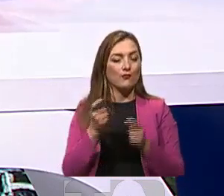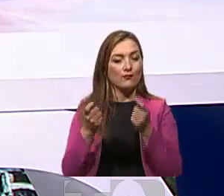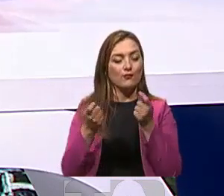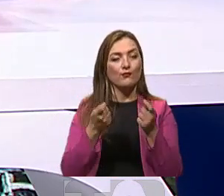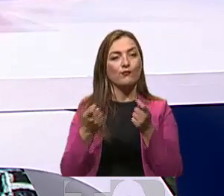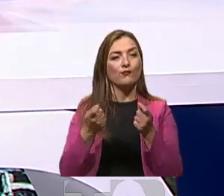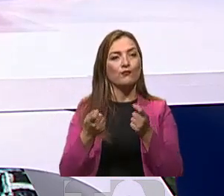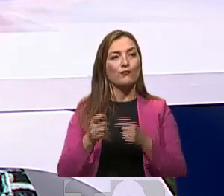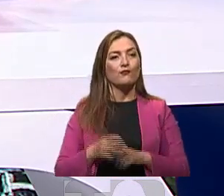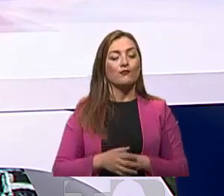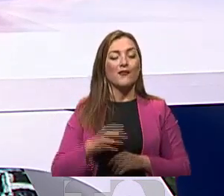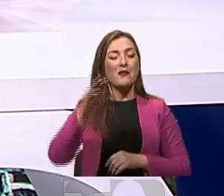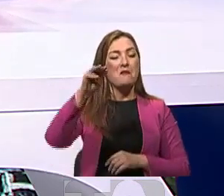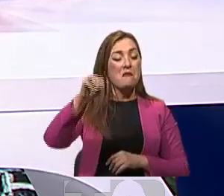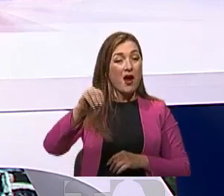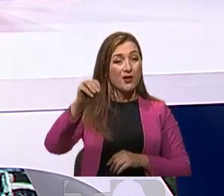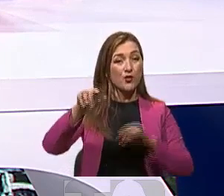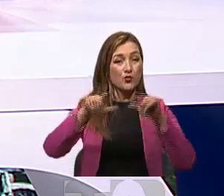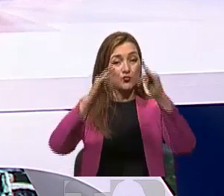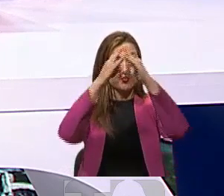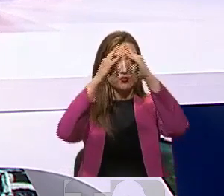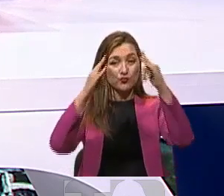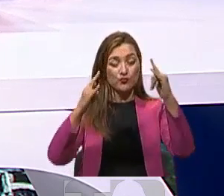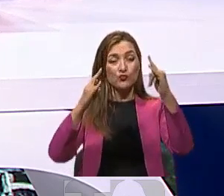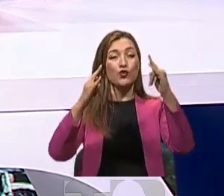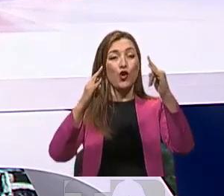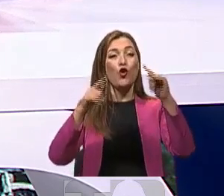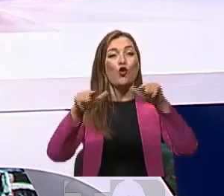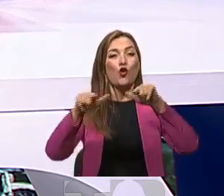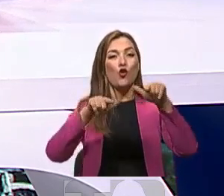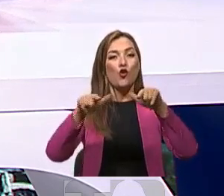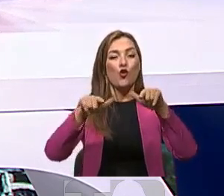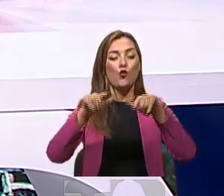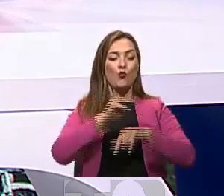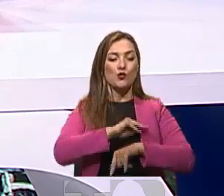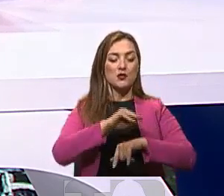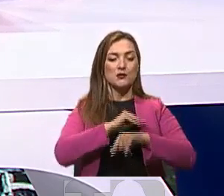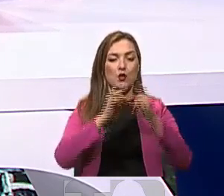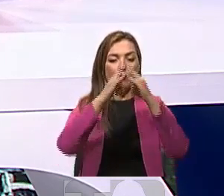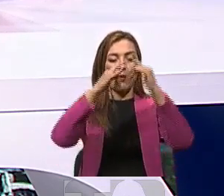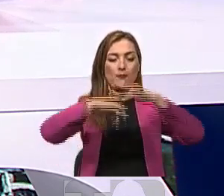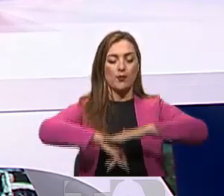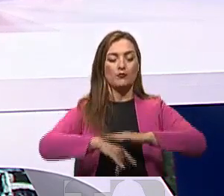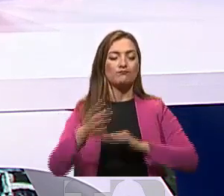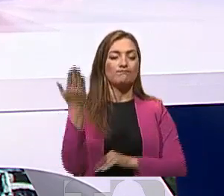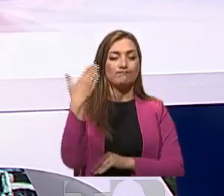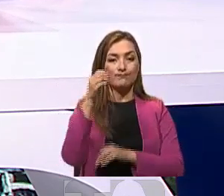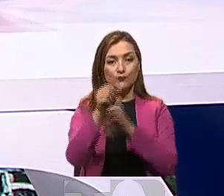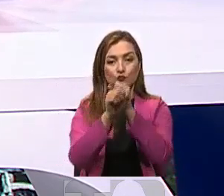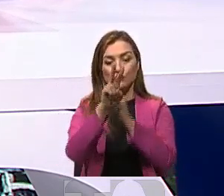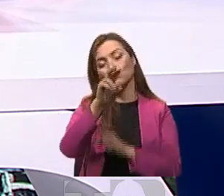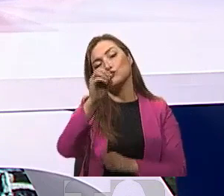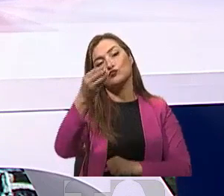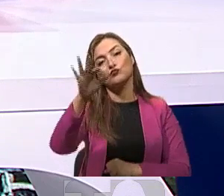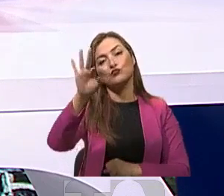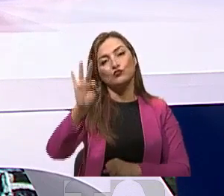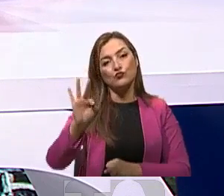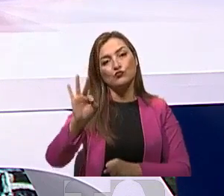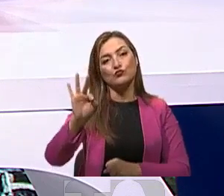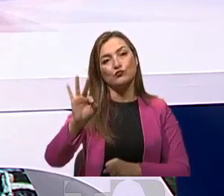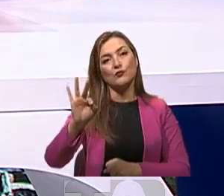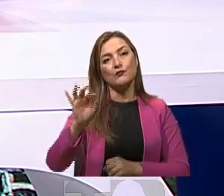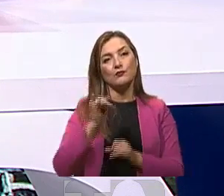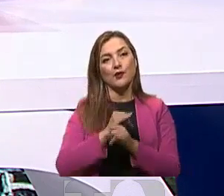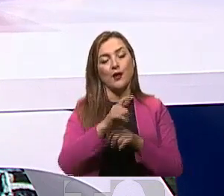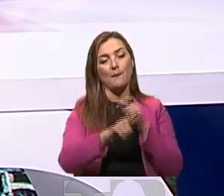Control derrocó este martes una vivienda que se había asentado en un predio municipal. Desde el año 2019, la institución